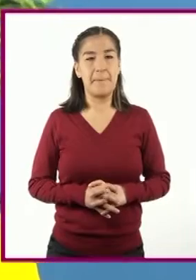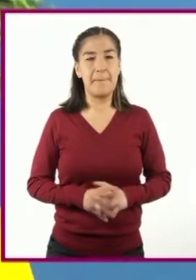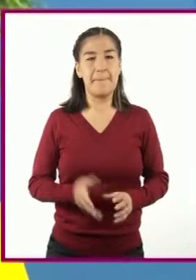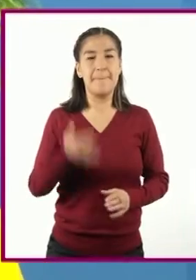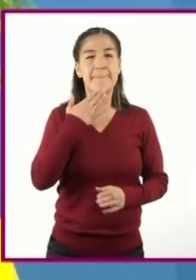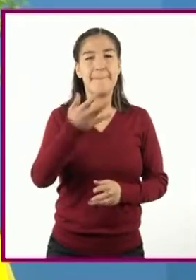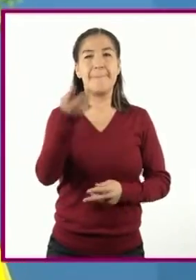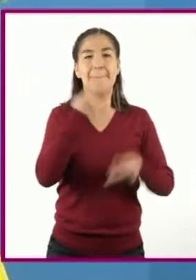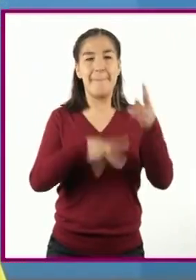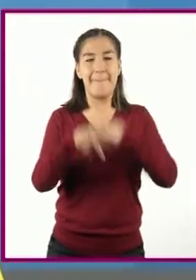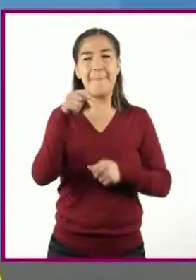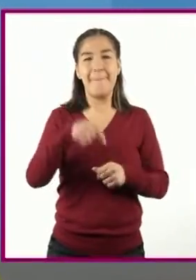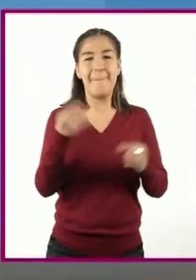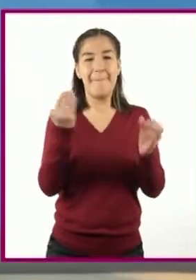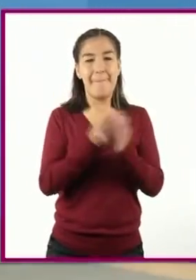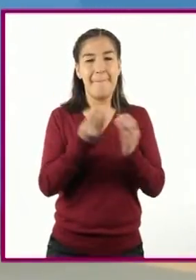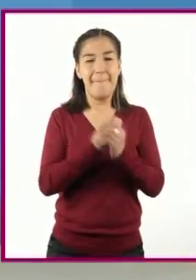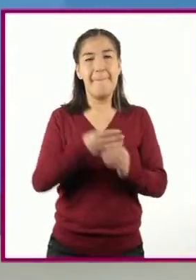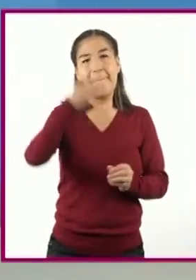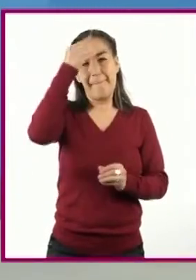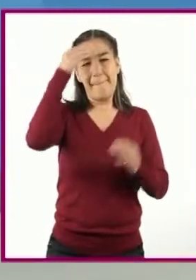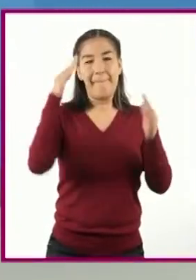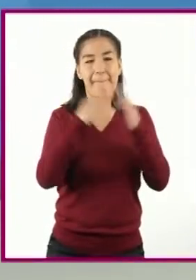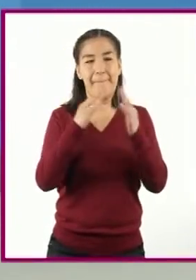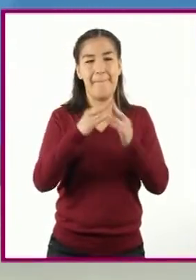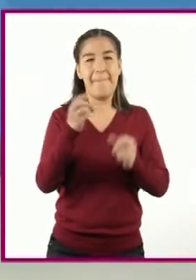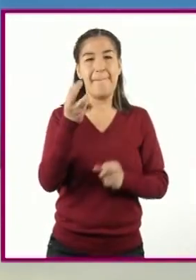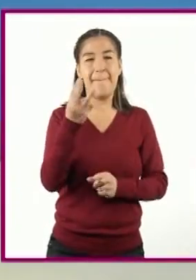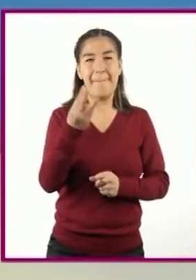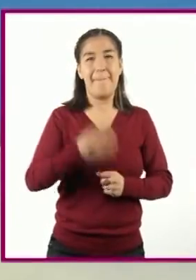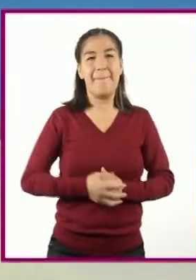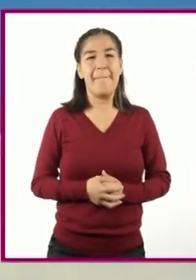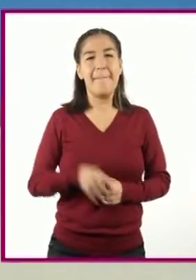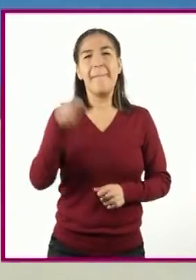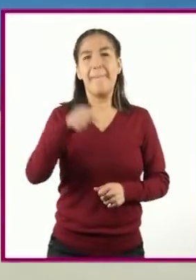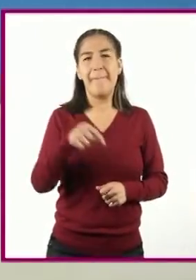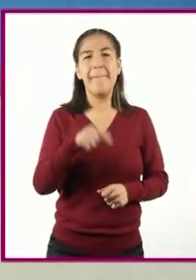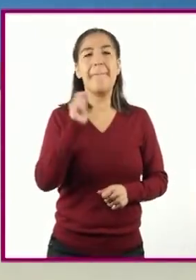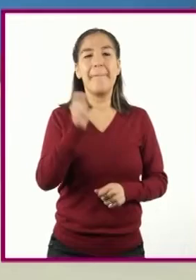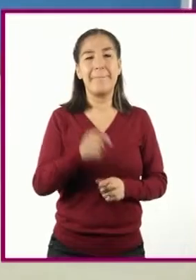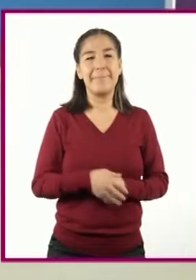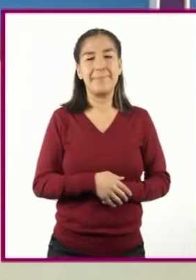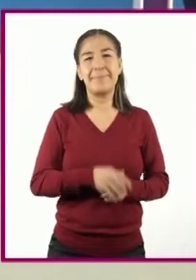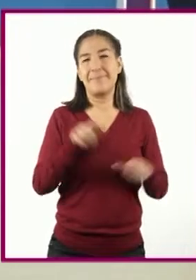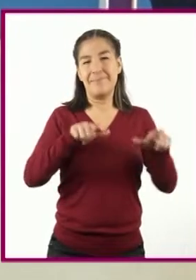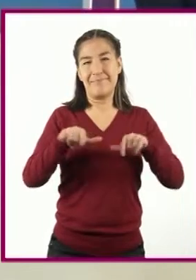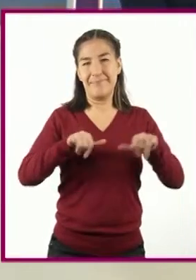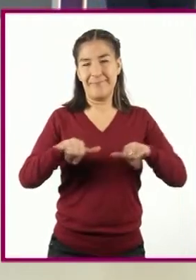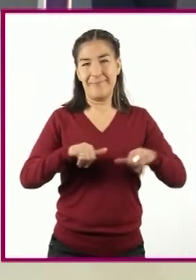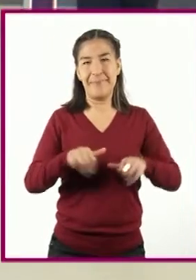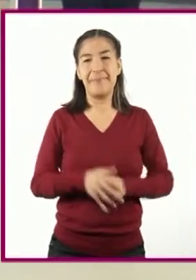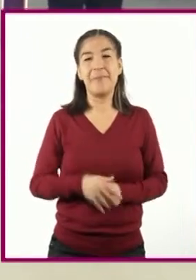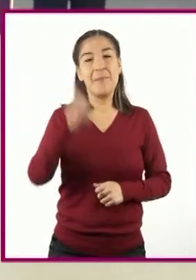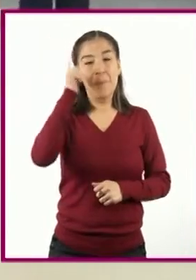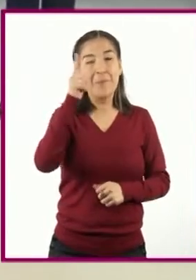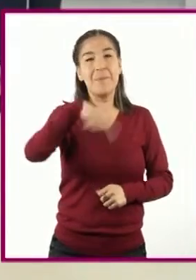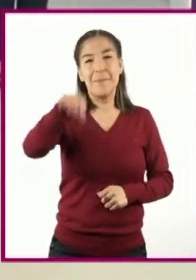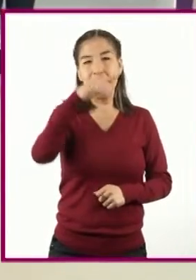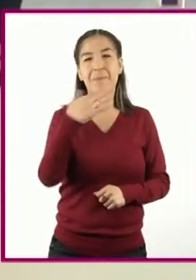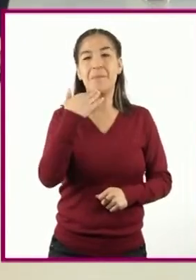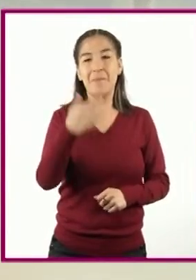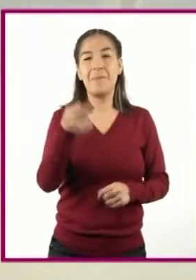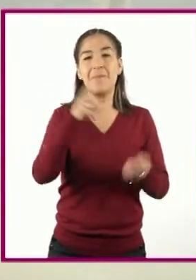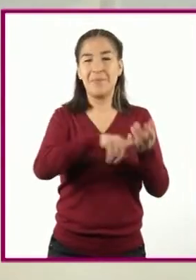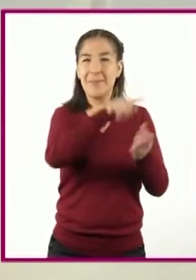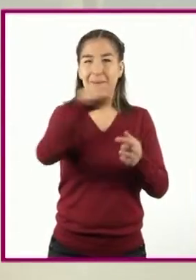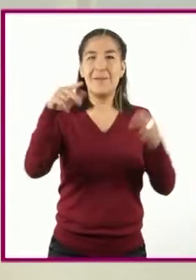Bienvenidas y bienvenidos a una sesión más de Aprende en Casa 3 de la asignatura Geografía. Espero que se encuentren muy bien en